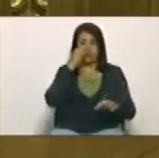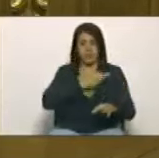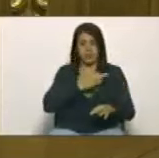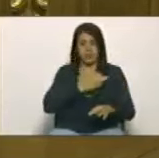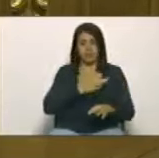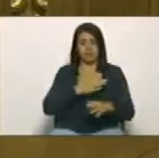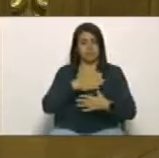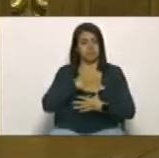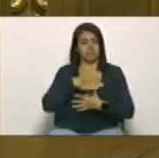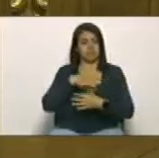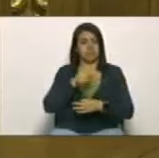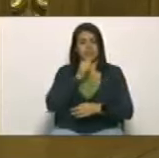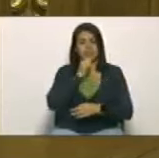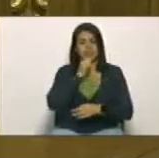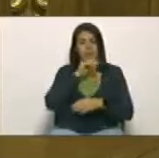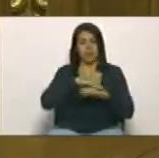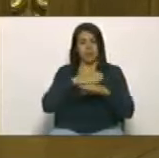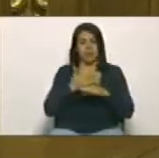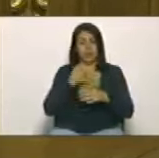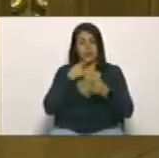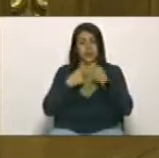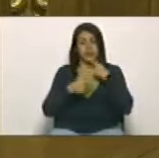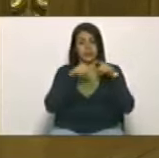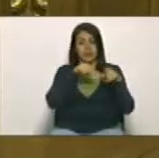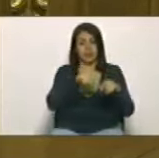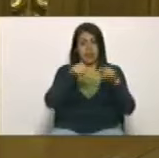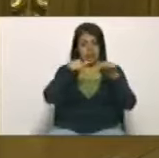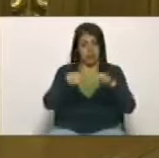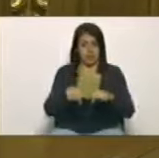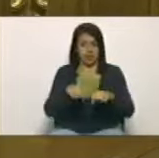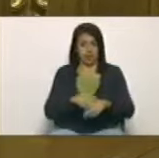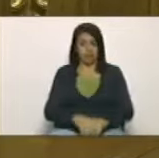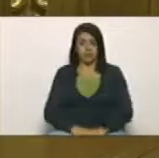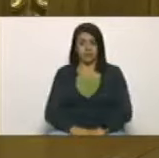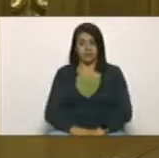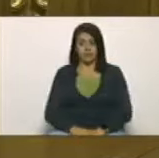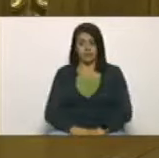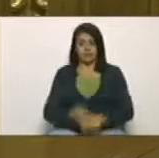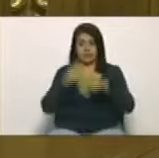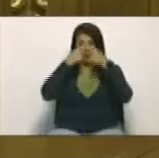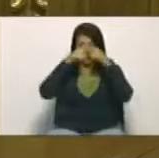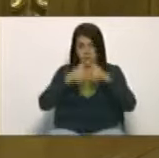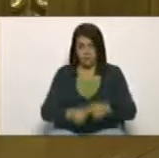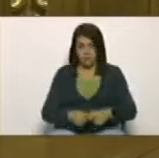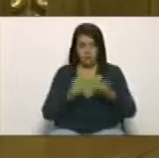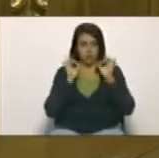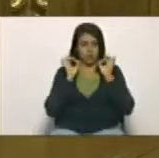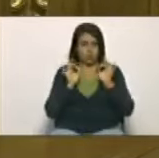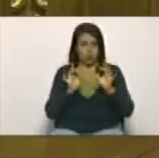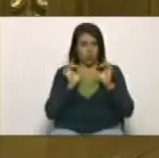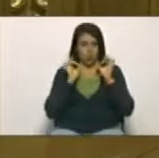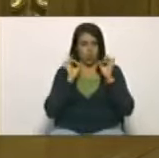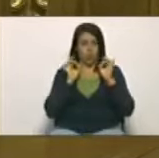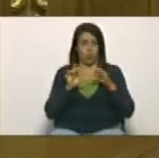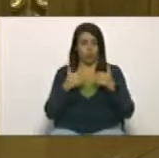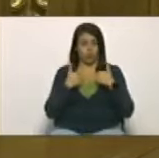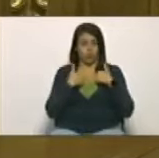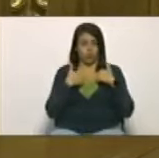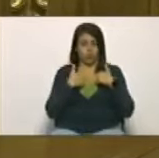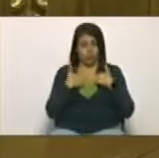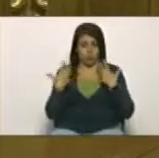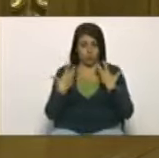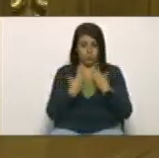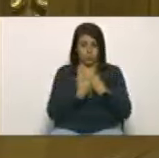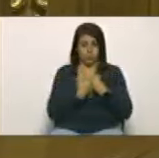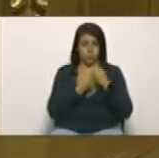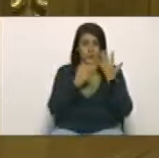realmente los interesados? Porque eso hay que plantearlo aquí. Solo contabilizando el dolor, dolor que cargamos desde